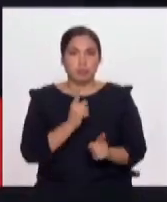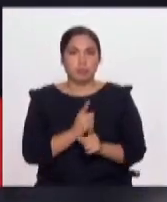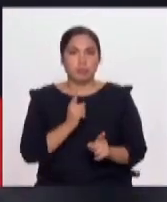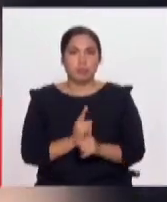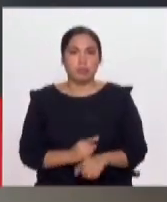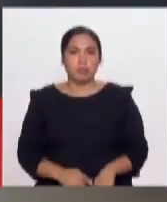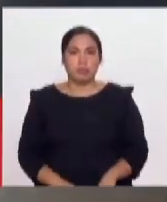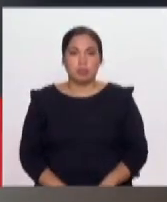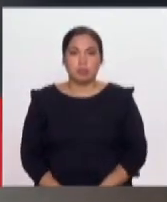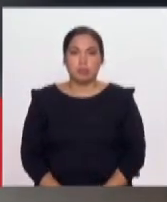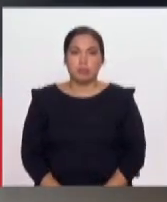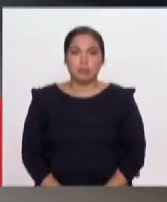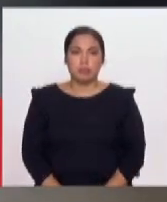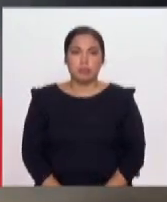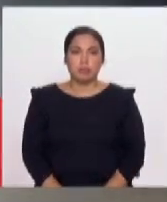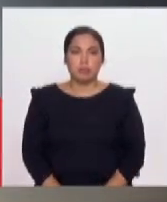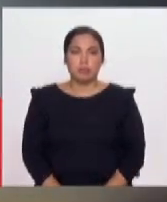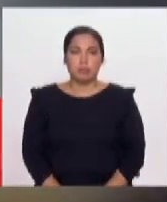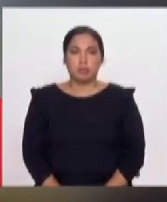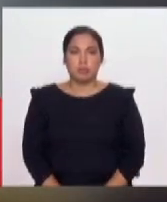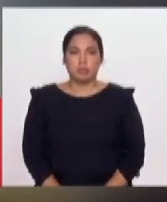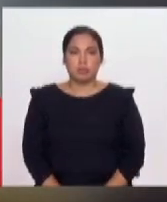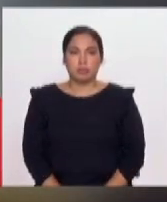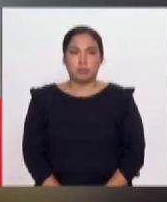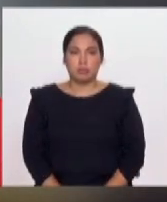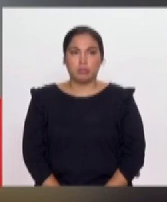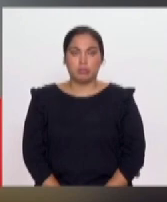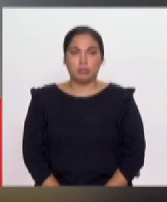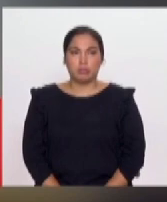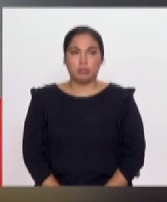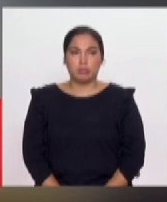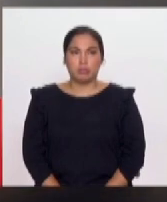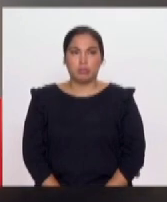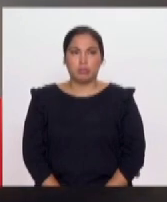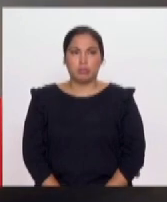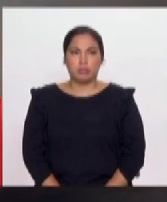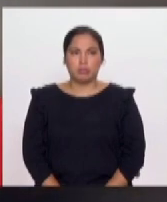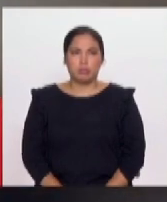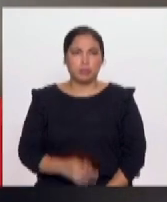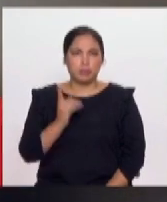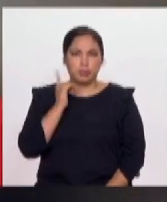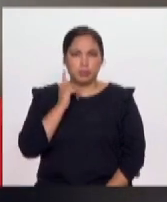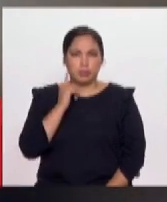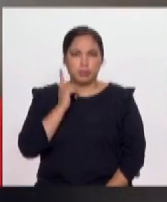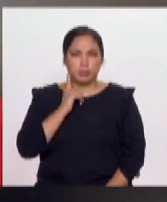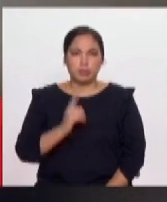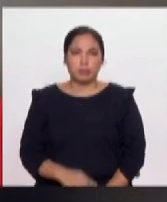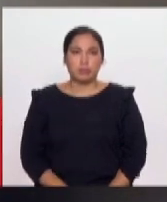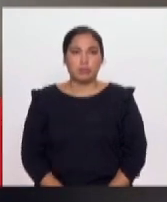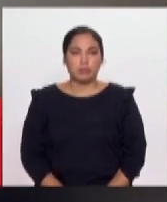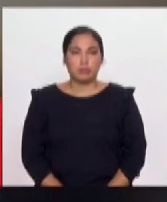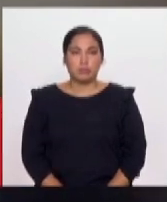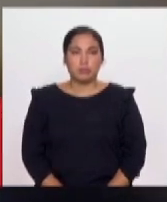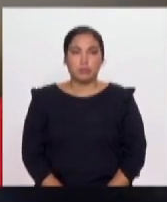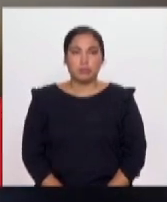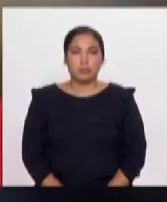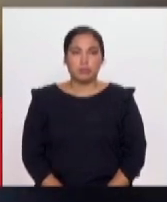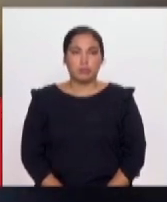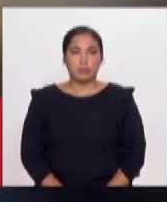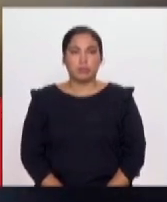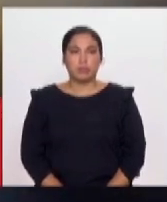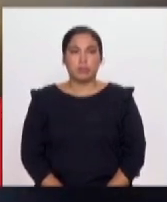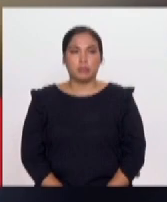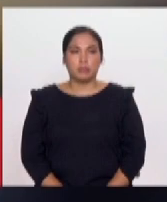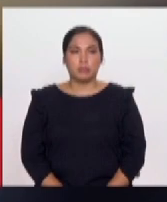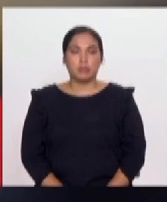efectivamente, es lo primordial y la parte policial que cuento, en este caso valga la redundancia de